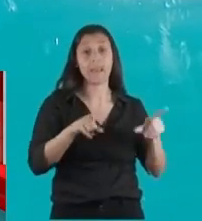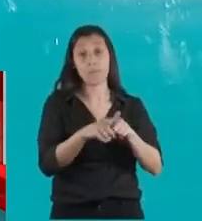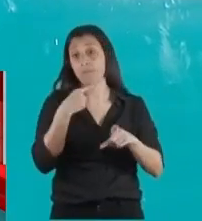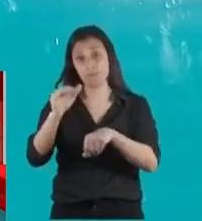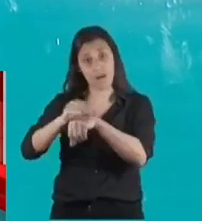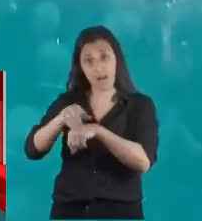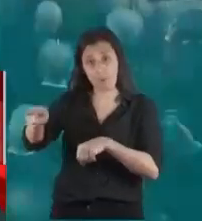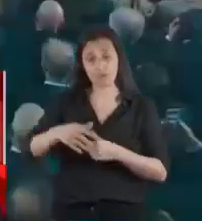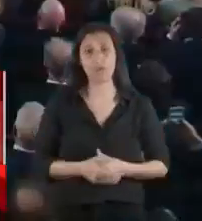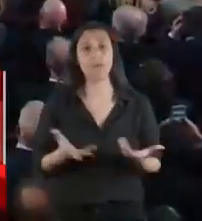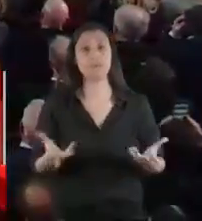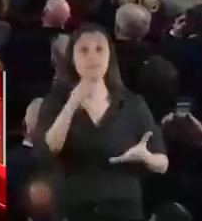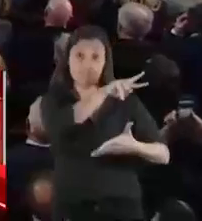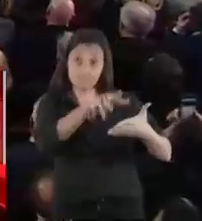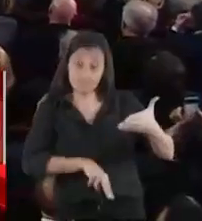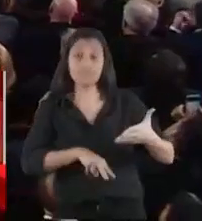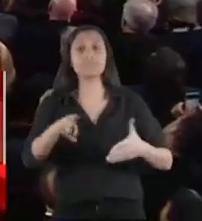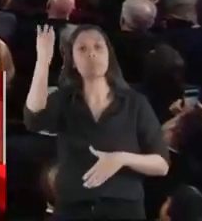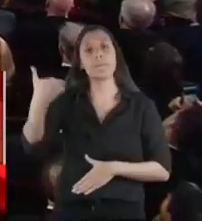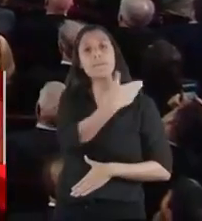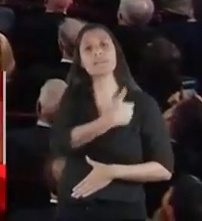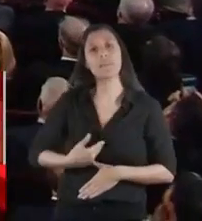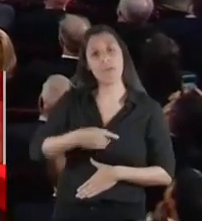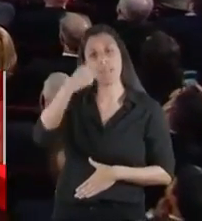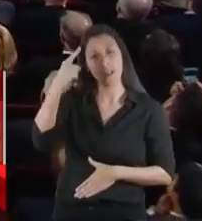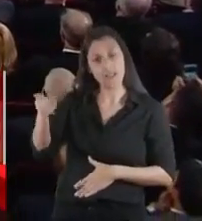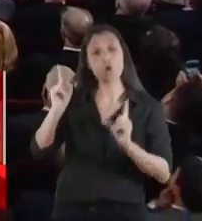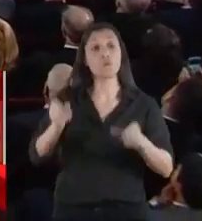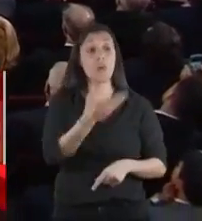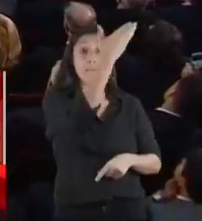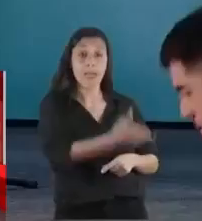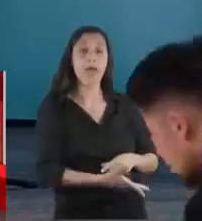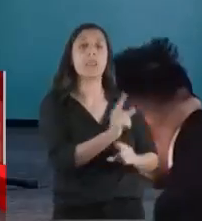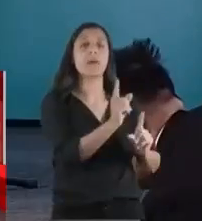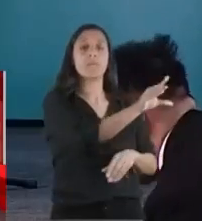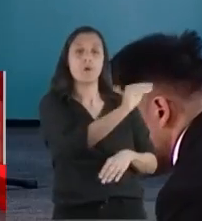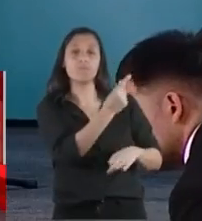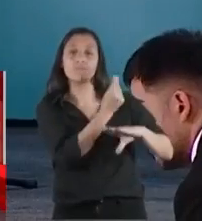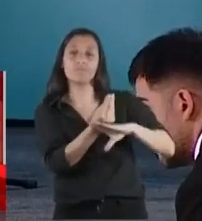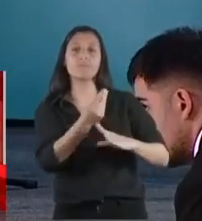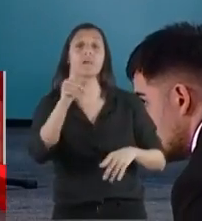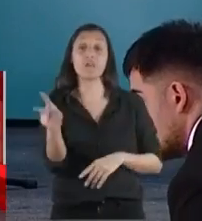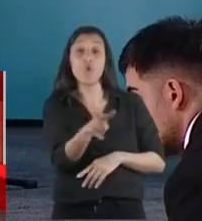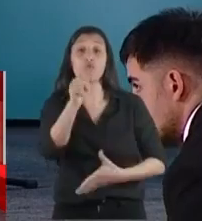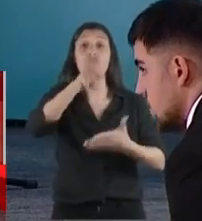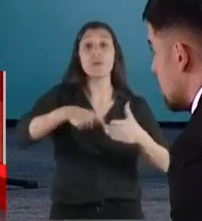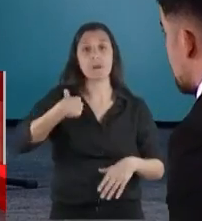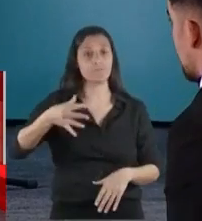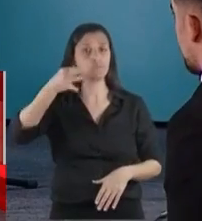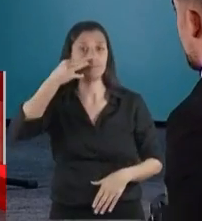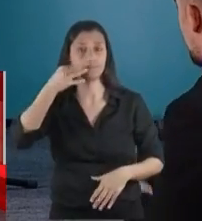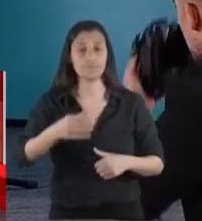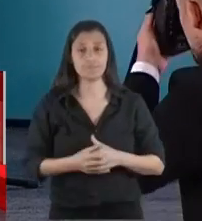de él dependa. Leo al señor Presidente de la Nación y al señor Ministro nombrado, quienes firman ante mí, doy fe.